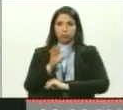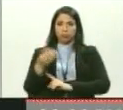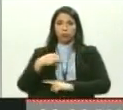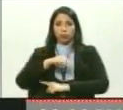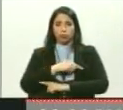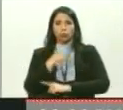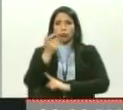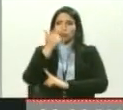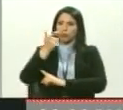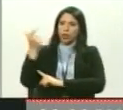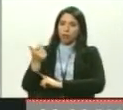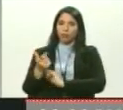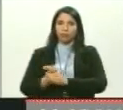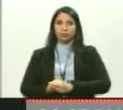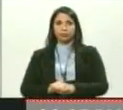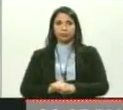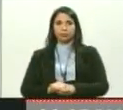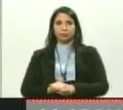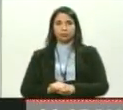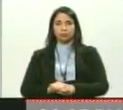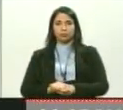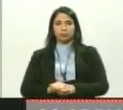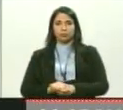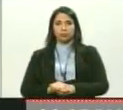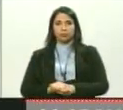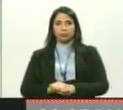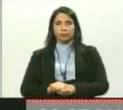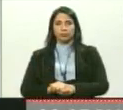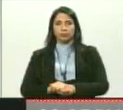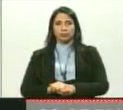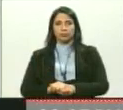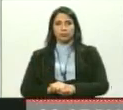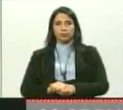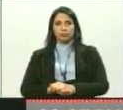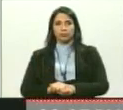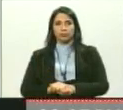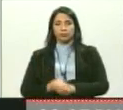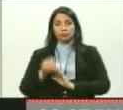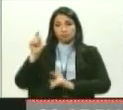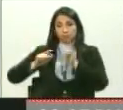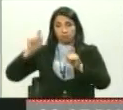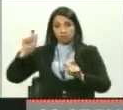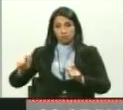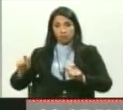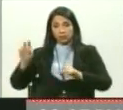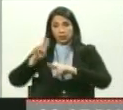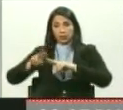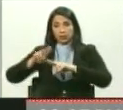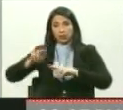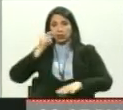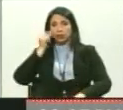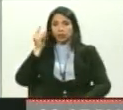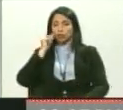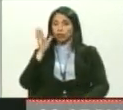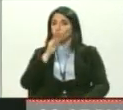nosotros buscando, poco menos, de personas,